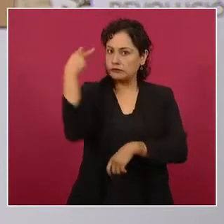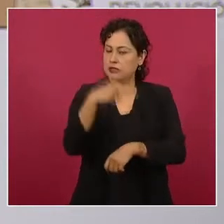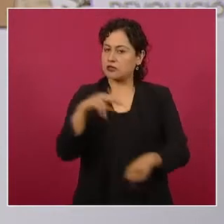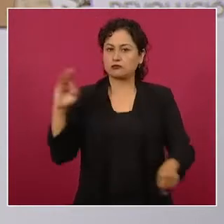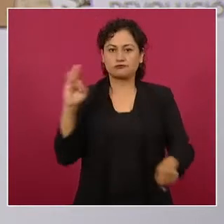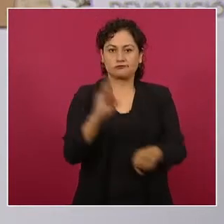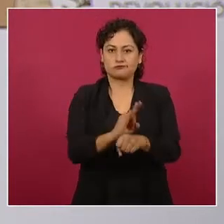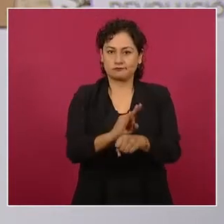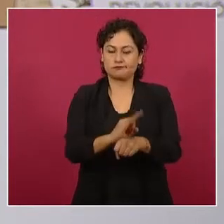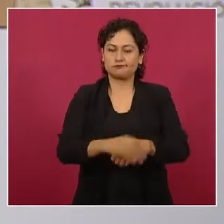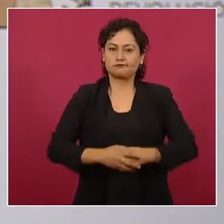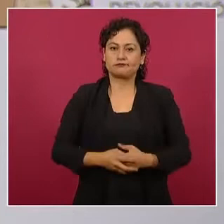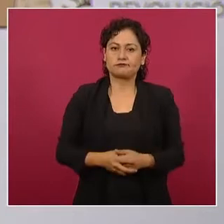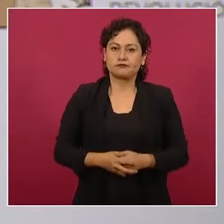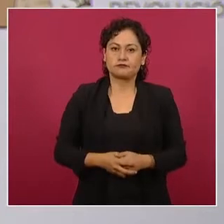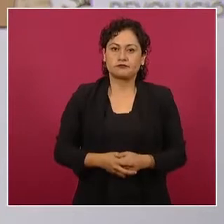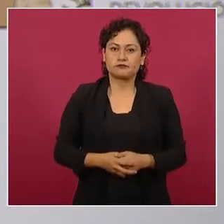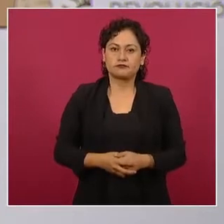importantes